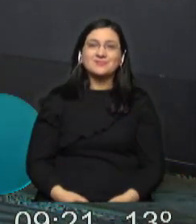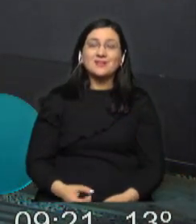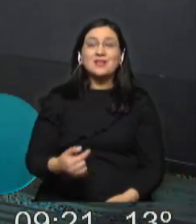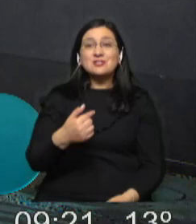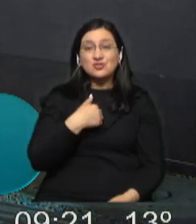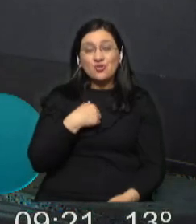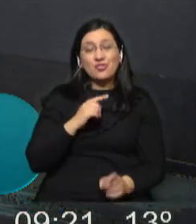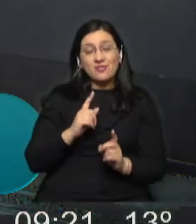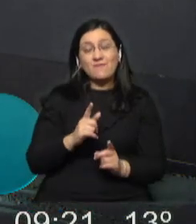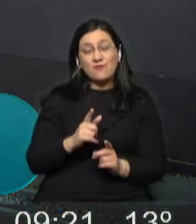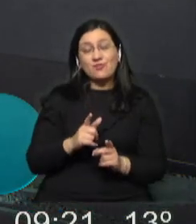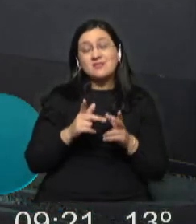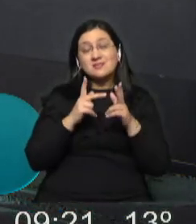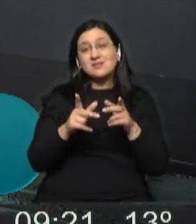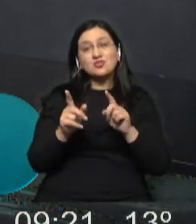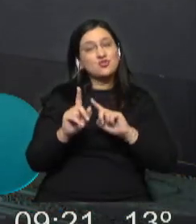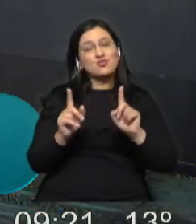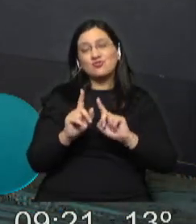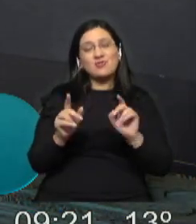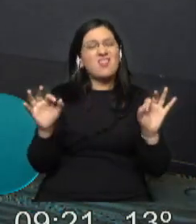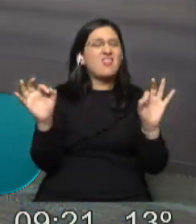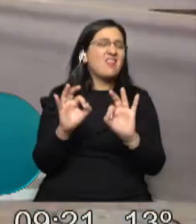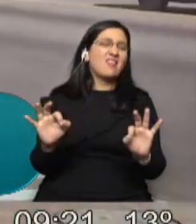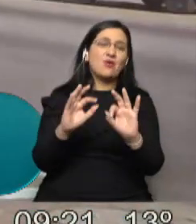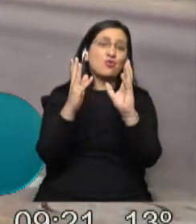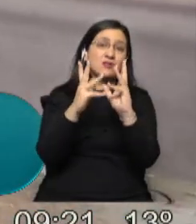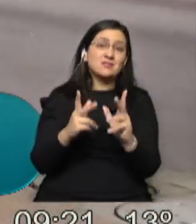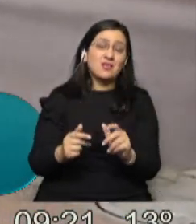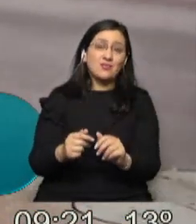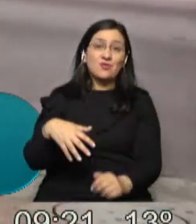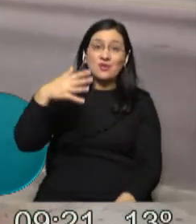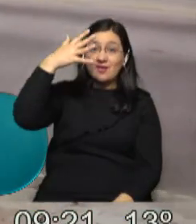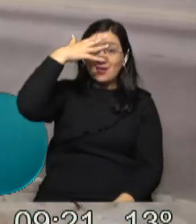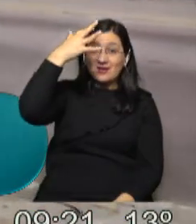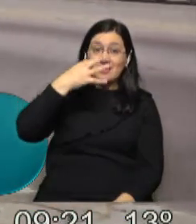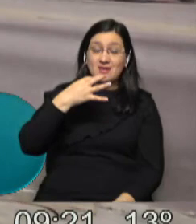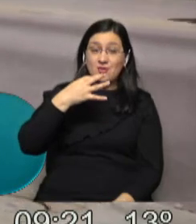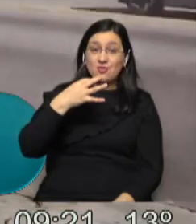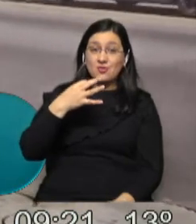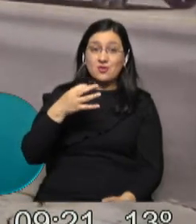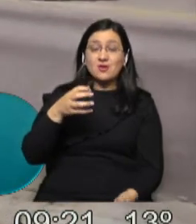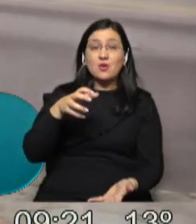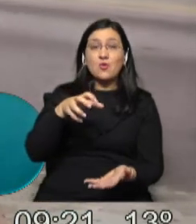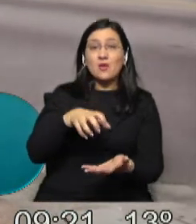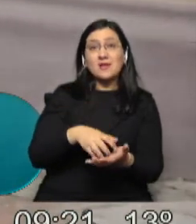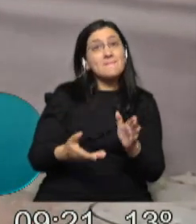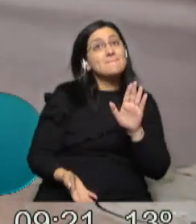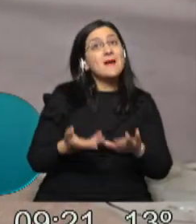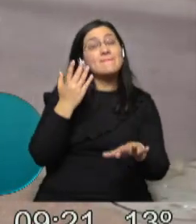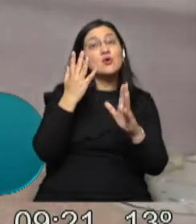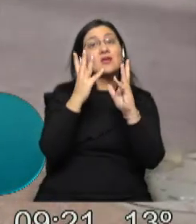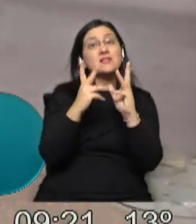Yo debo confesar que no soy para nada organizado. Más te digo, creo que en el espacio en el cual más me organizo,